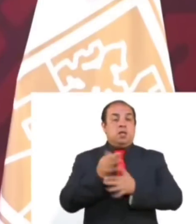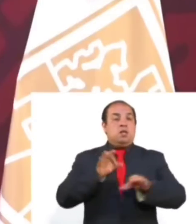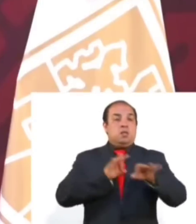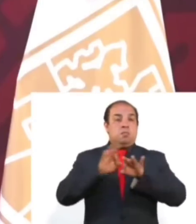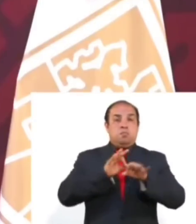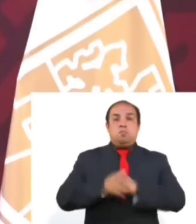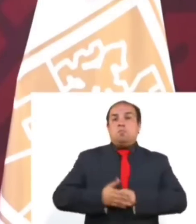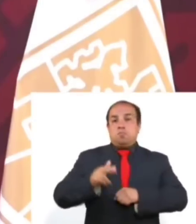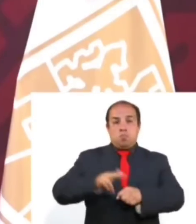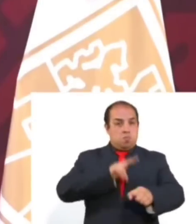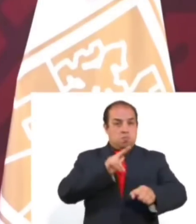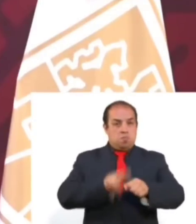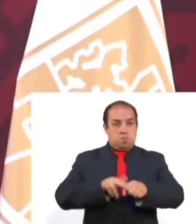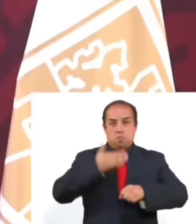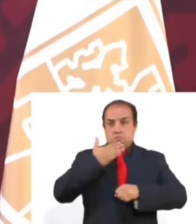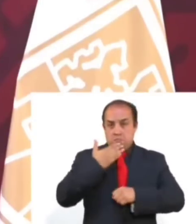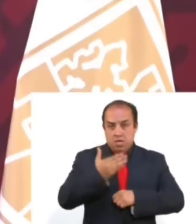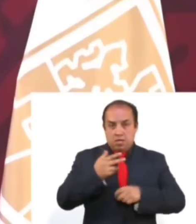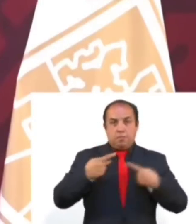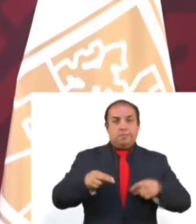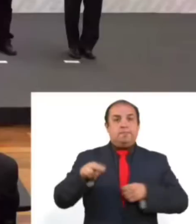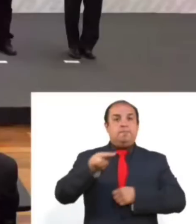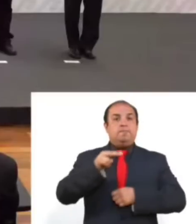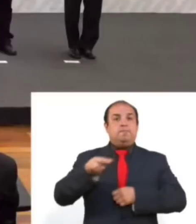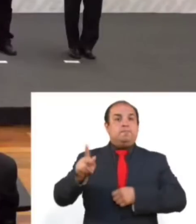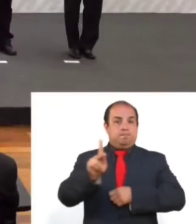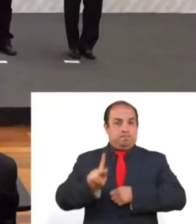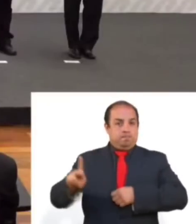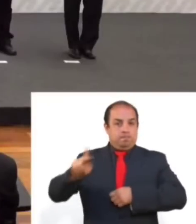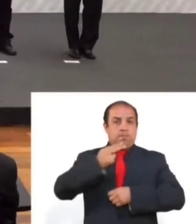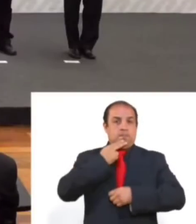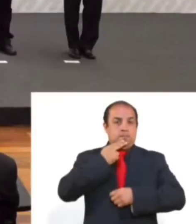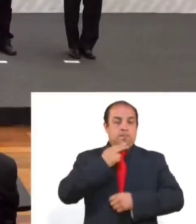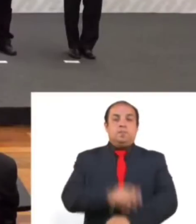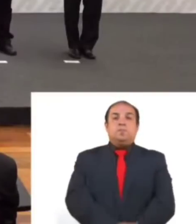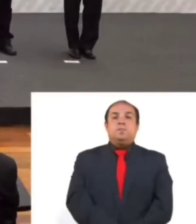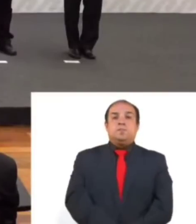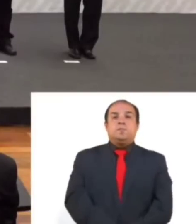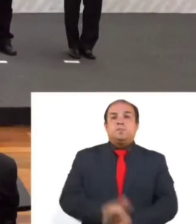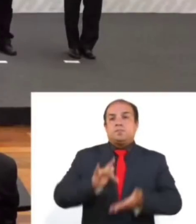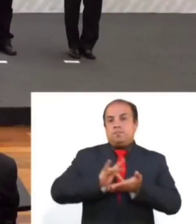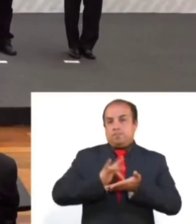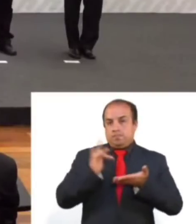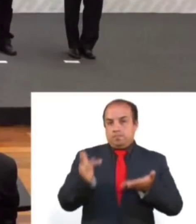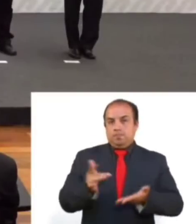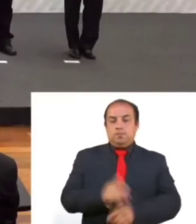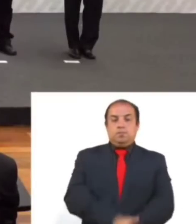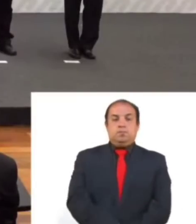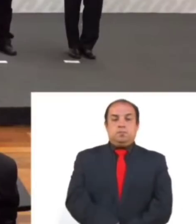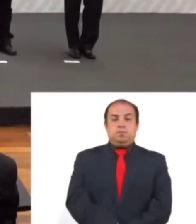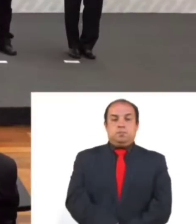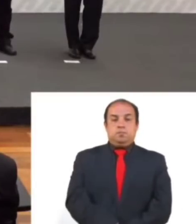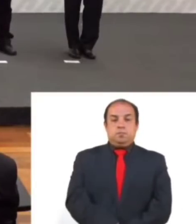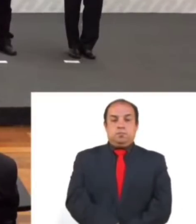fluidez y mucha comodidad para usuarios y usuarios Muchas gracias